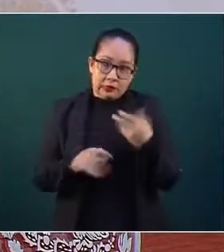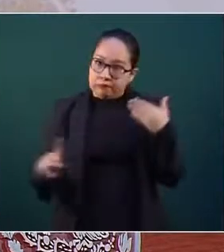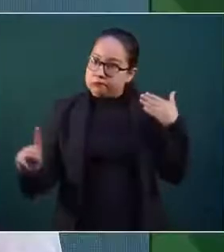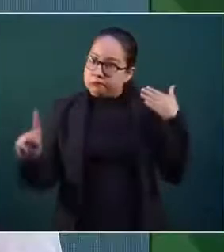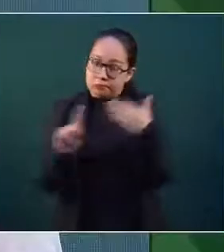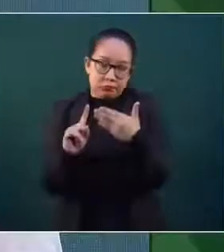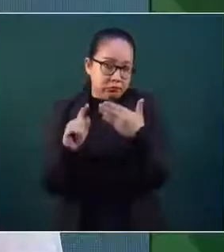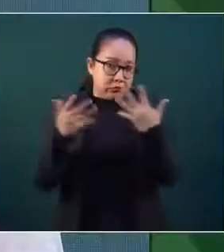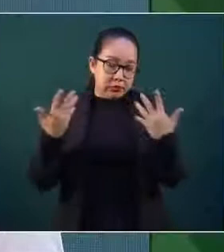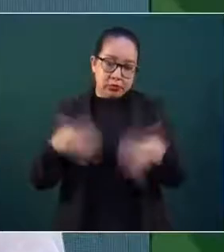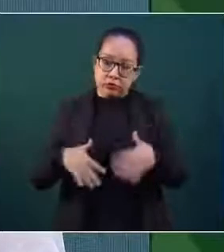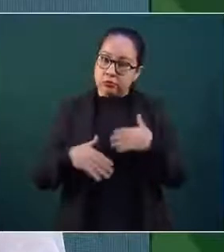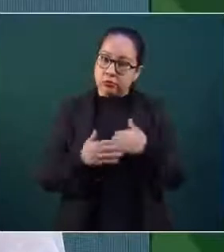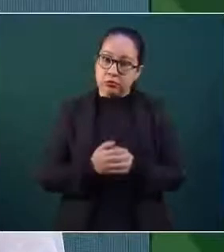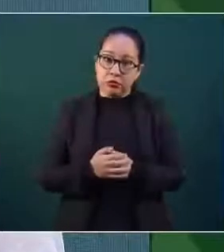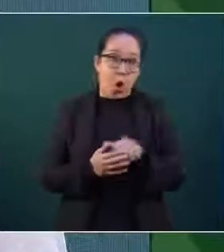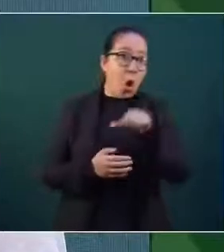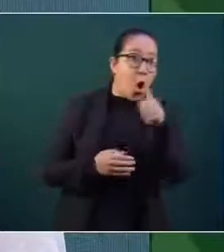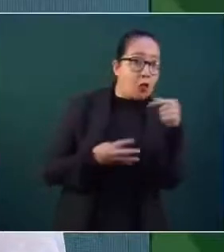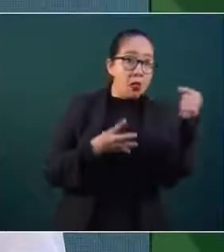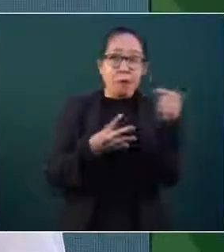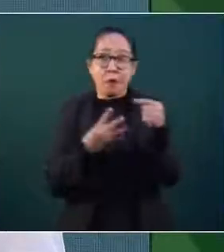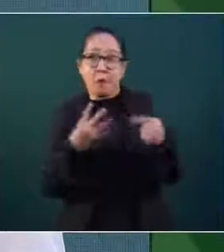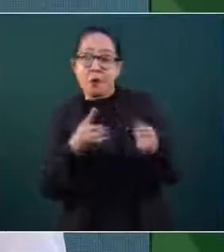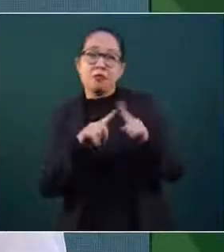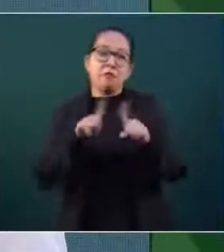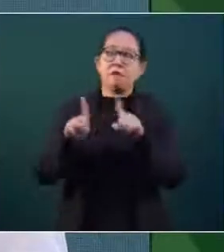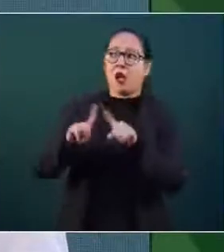alternativa, no hay otra opción